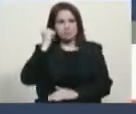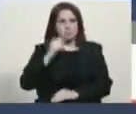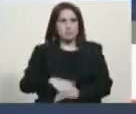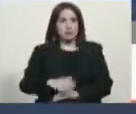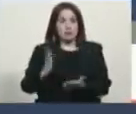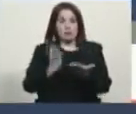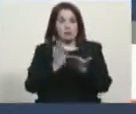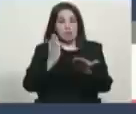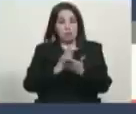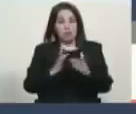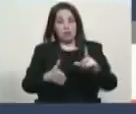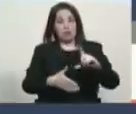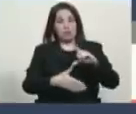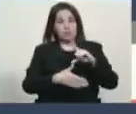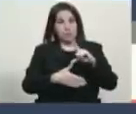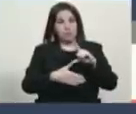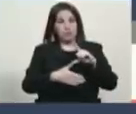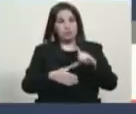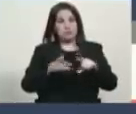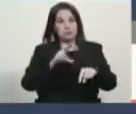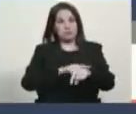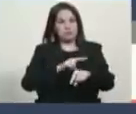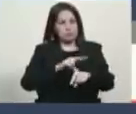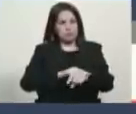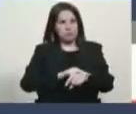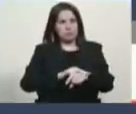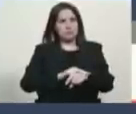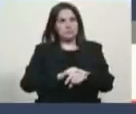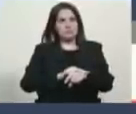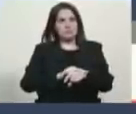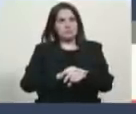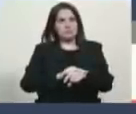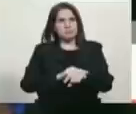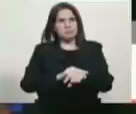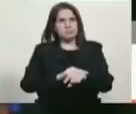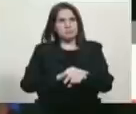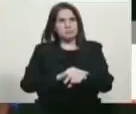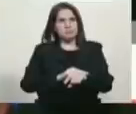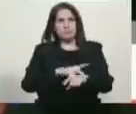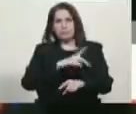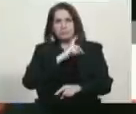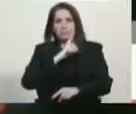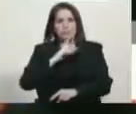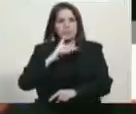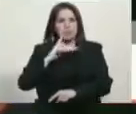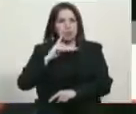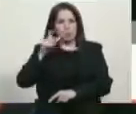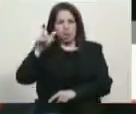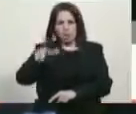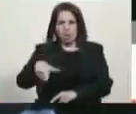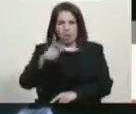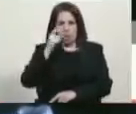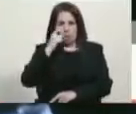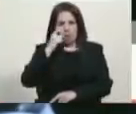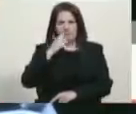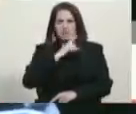Escuela Latinoamericana de Medicina Salvador Allende, que lleva el nombre, su